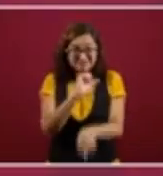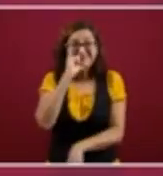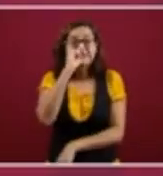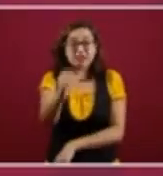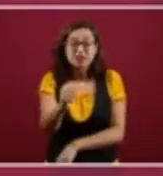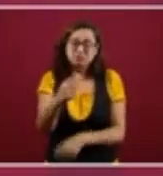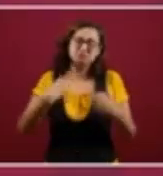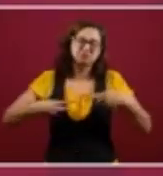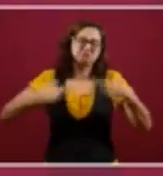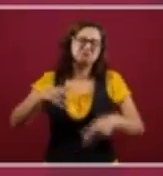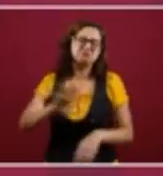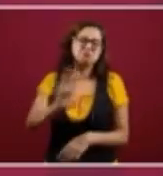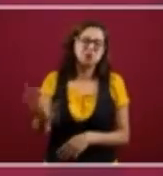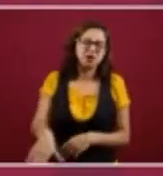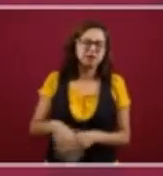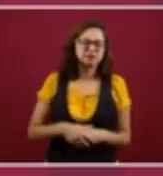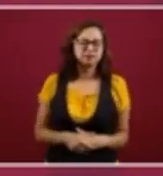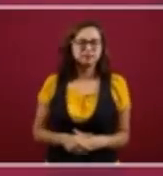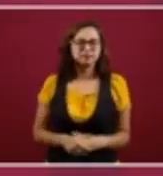Y